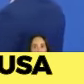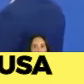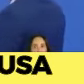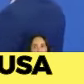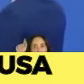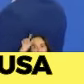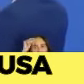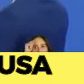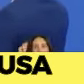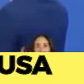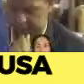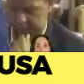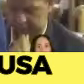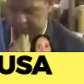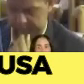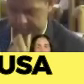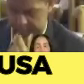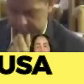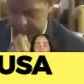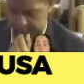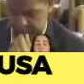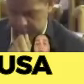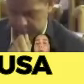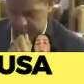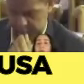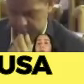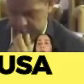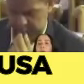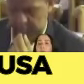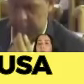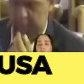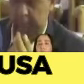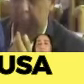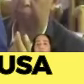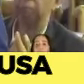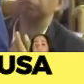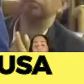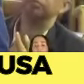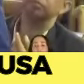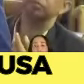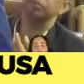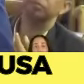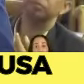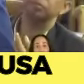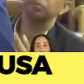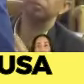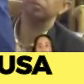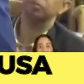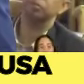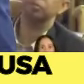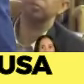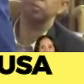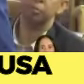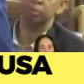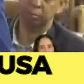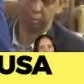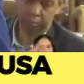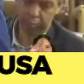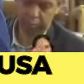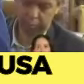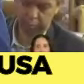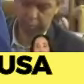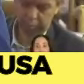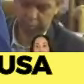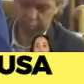Estados Unidos, pedirle al presidente de los Estados Unidos que le designe a un embajador ya oficialmente aquí en